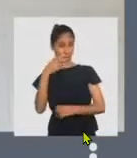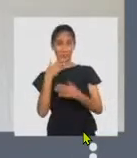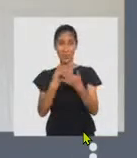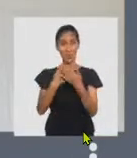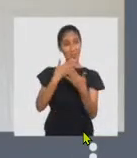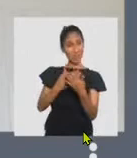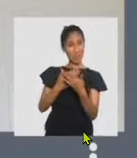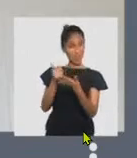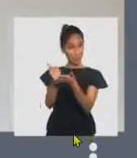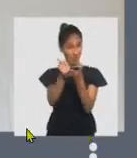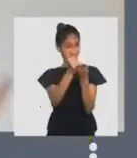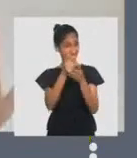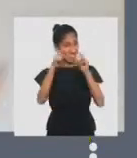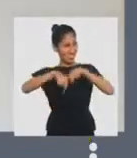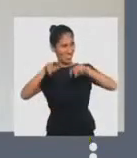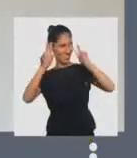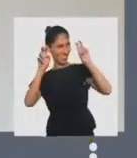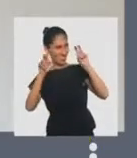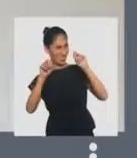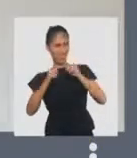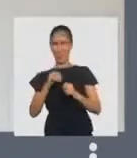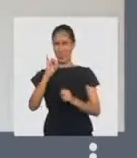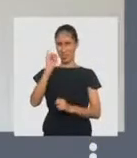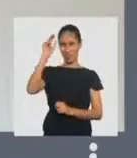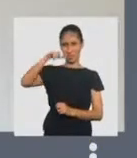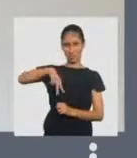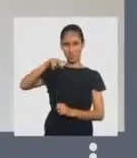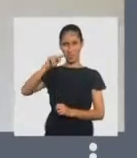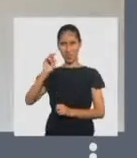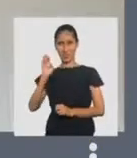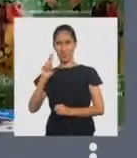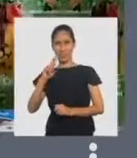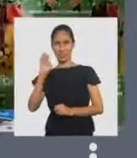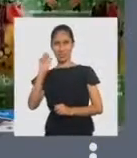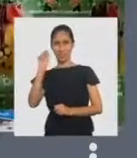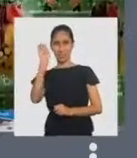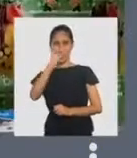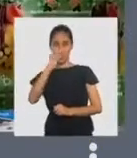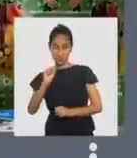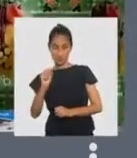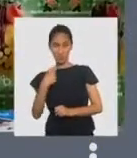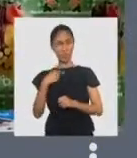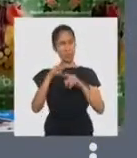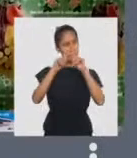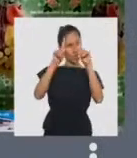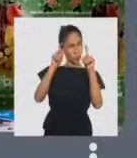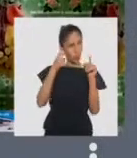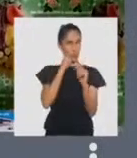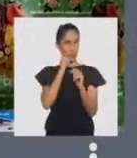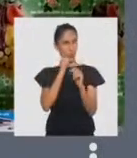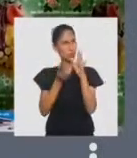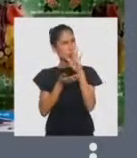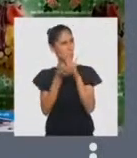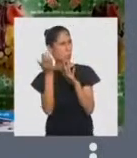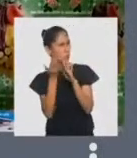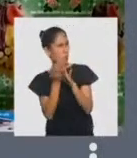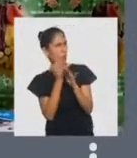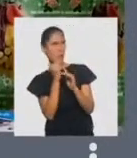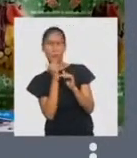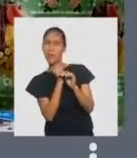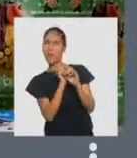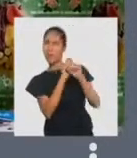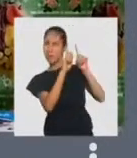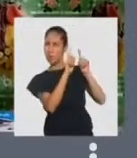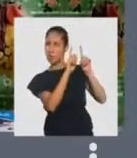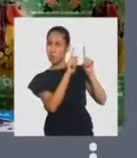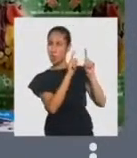you, Alonso. A mano en este tema de los intereses. Mi pregunta es, cuando vamos a solicitar un